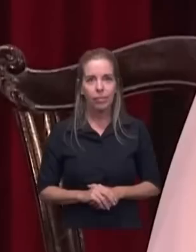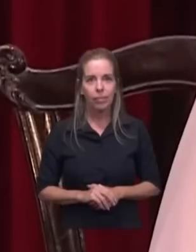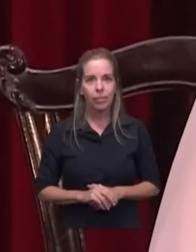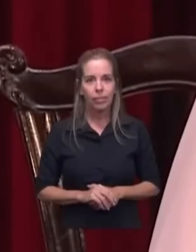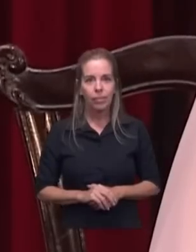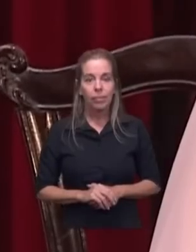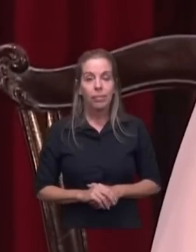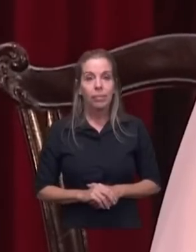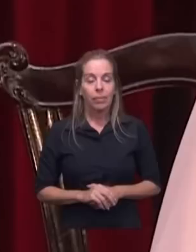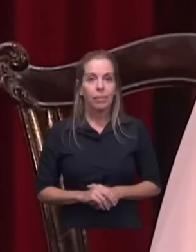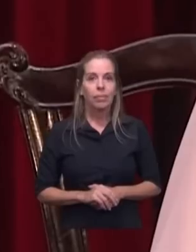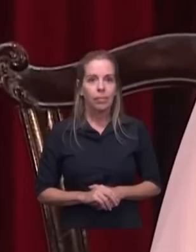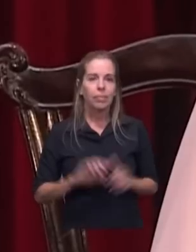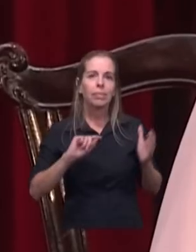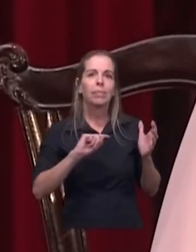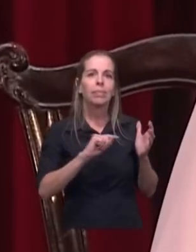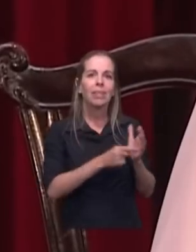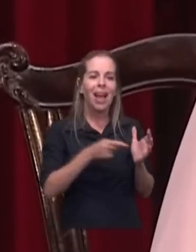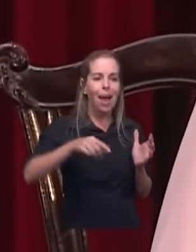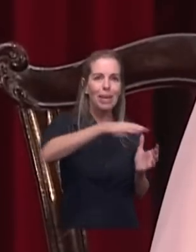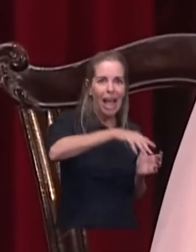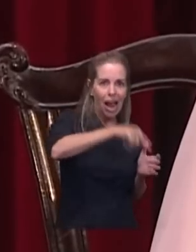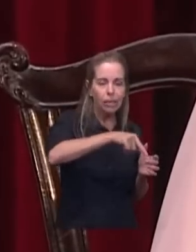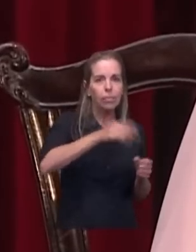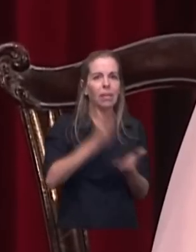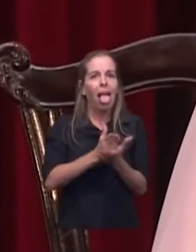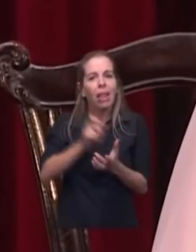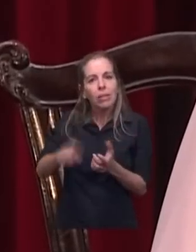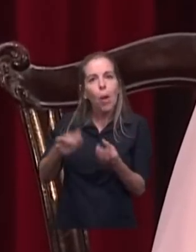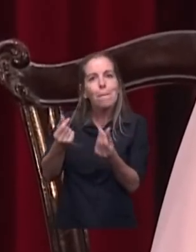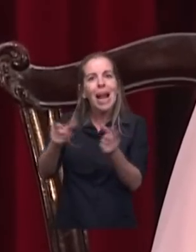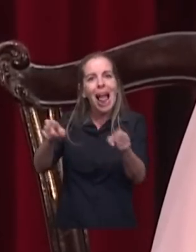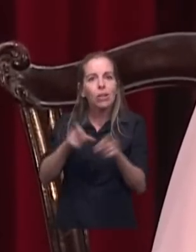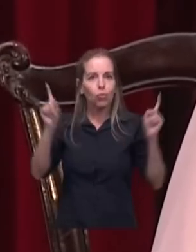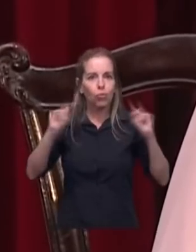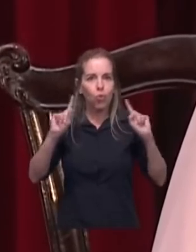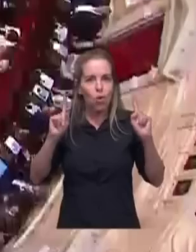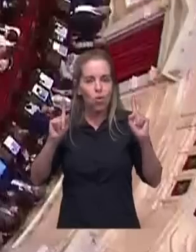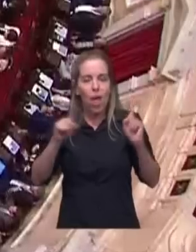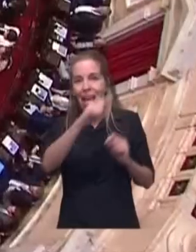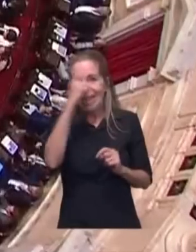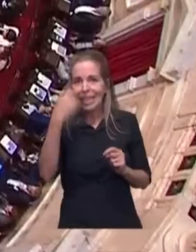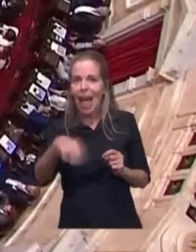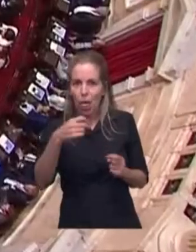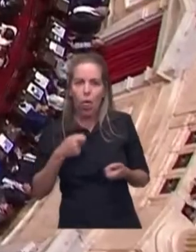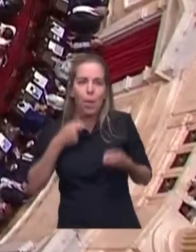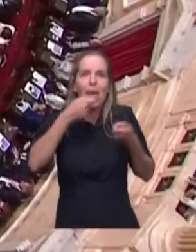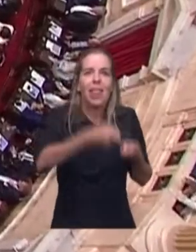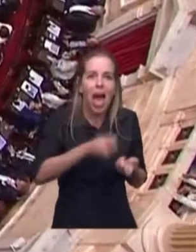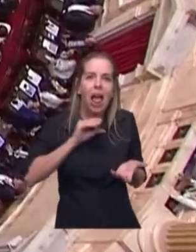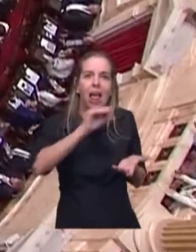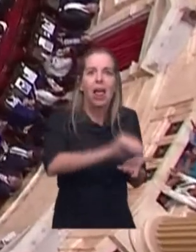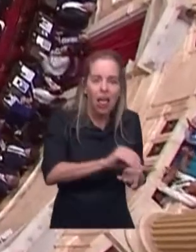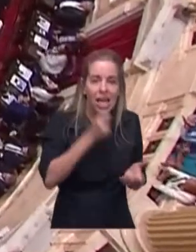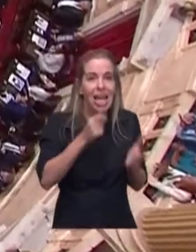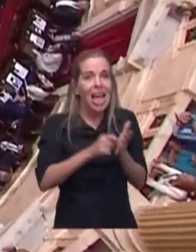No tiene derecho sobre esos recursos. Debe recibirlos del Estado Nacional cuando éste le